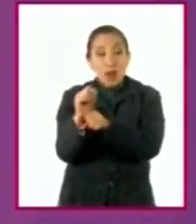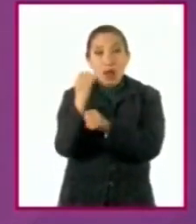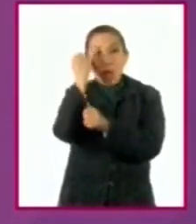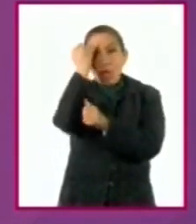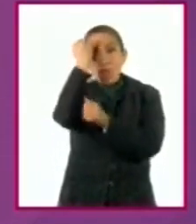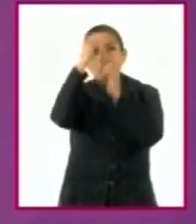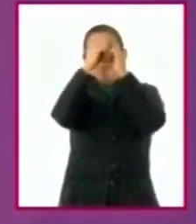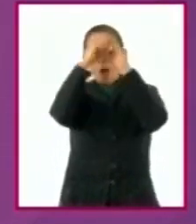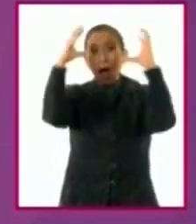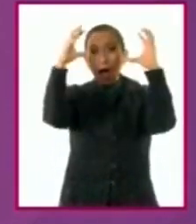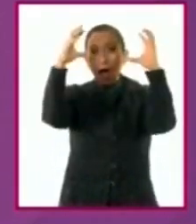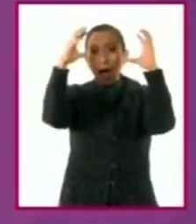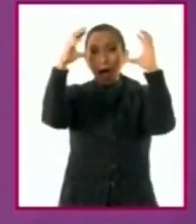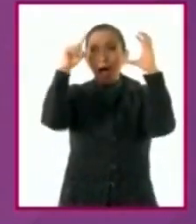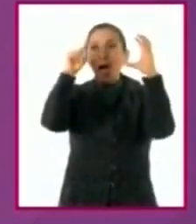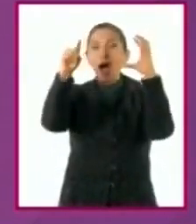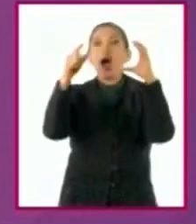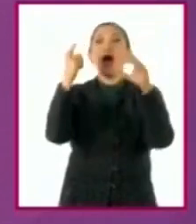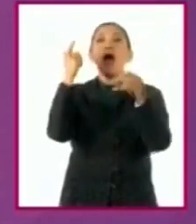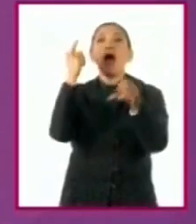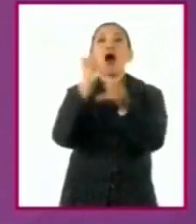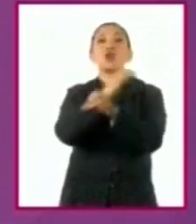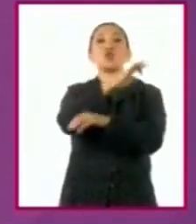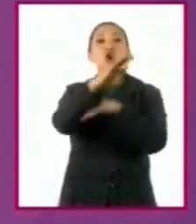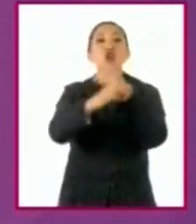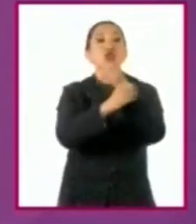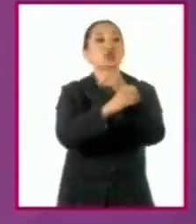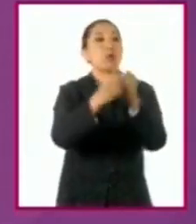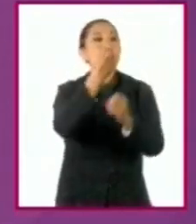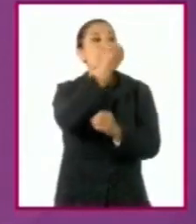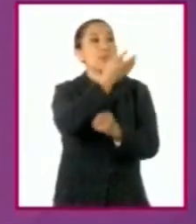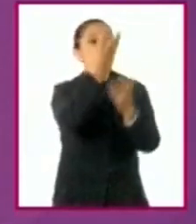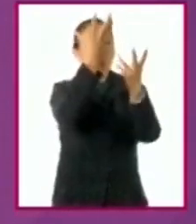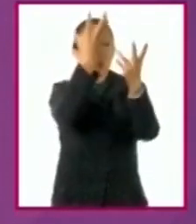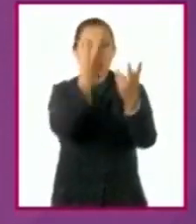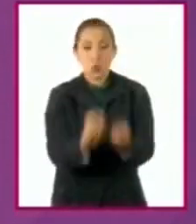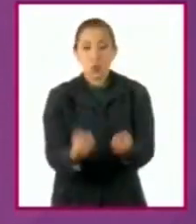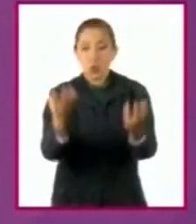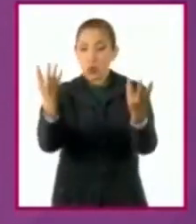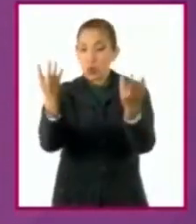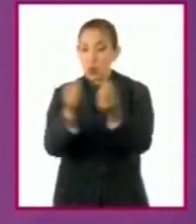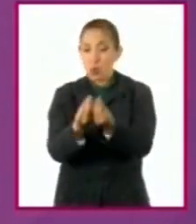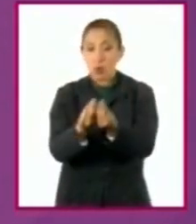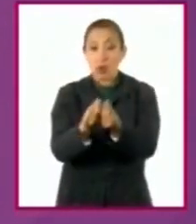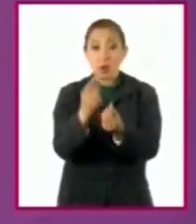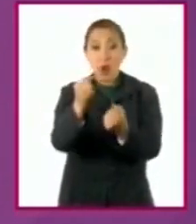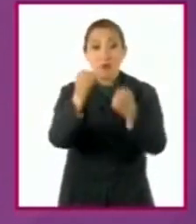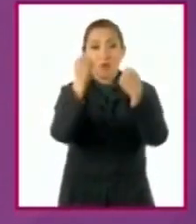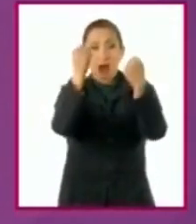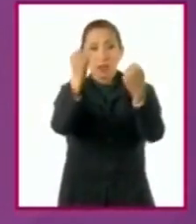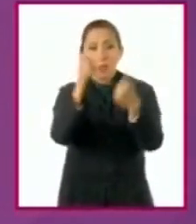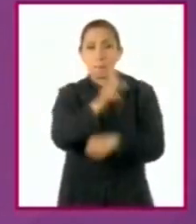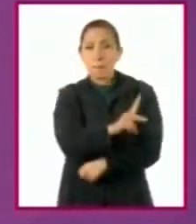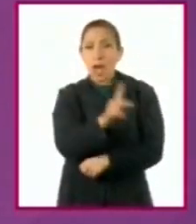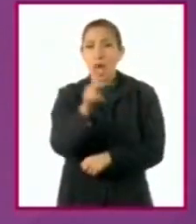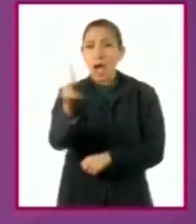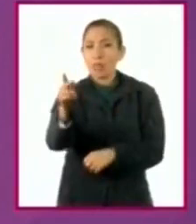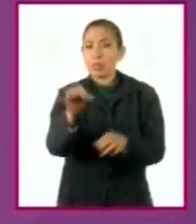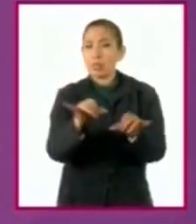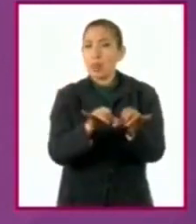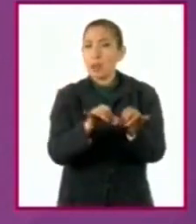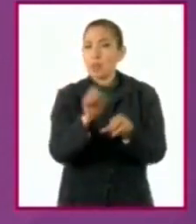idea genial: la noción de que todos los objetos se atraen entre sí, con una fuerza equivalente a su